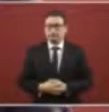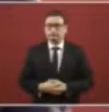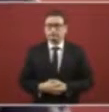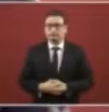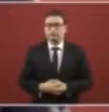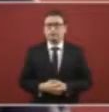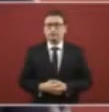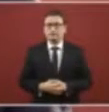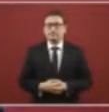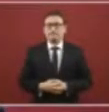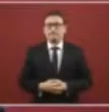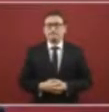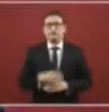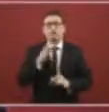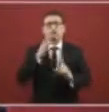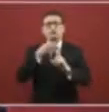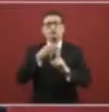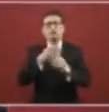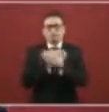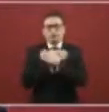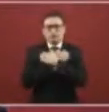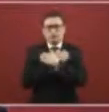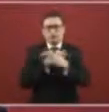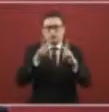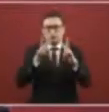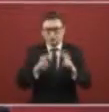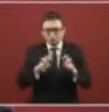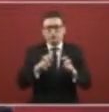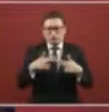tiene que ser una educación humanista